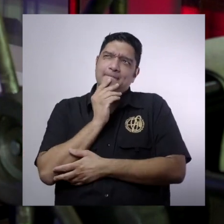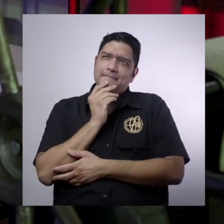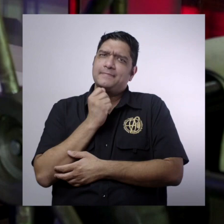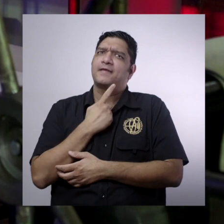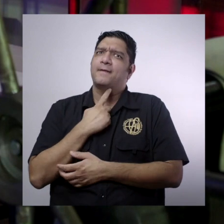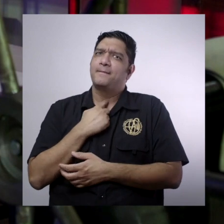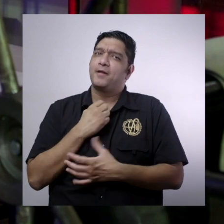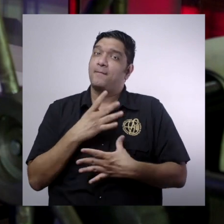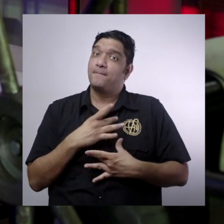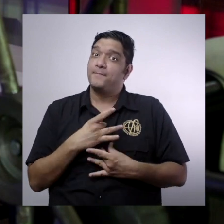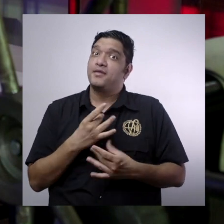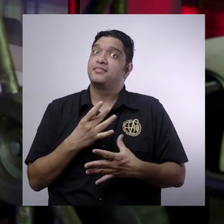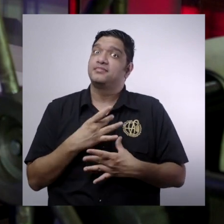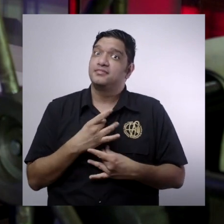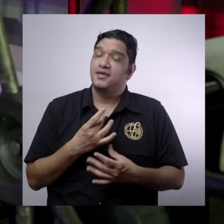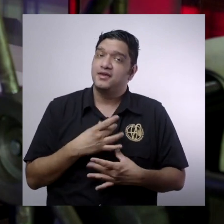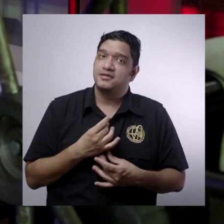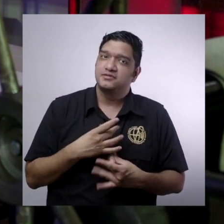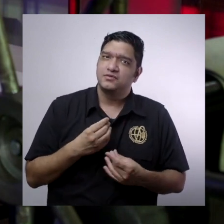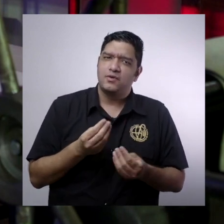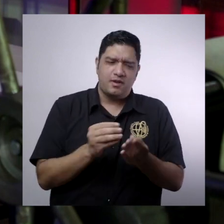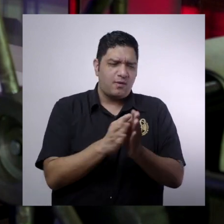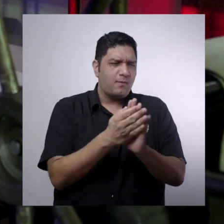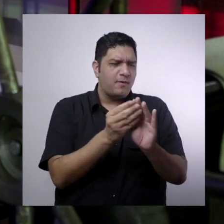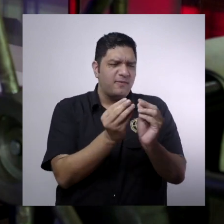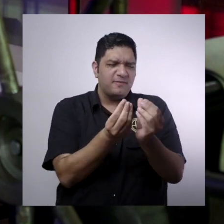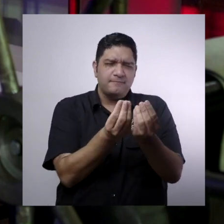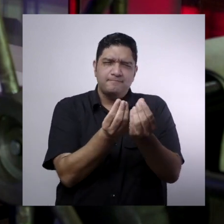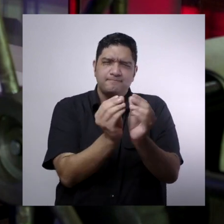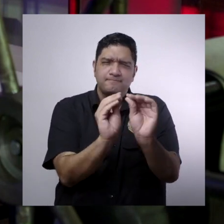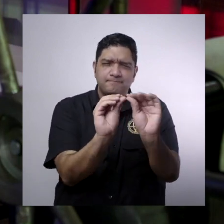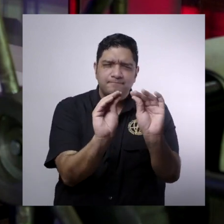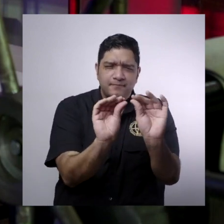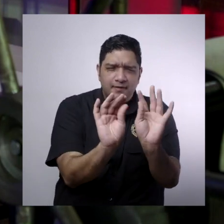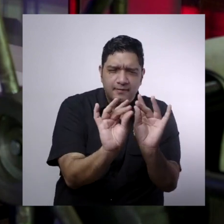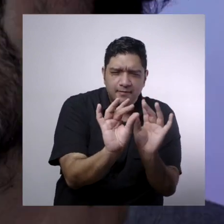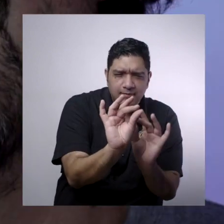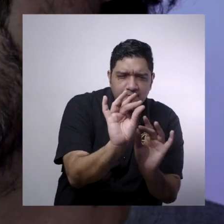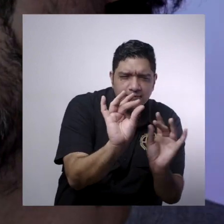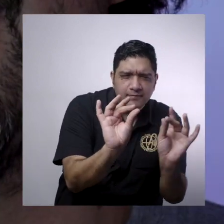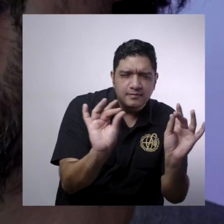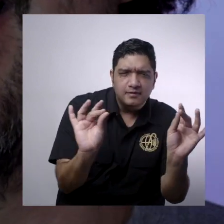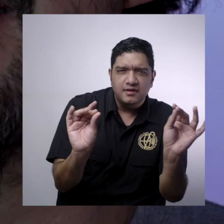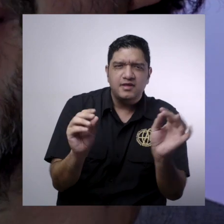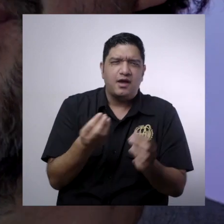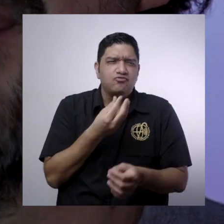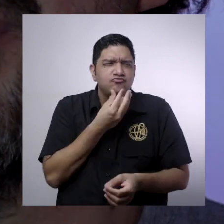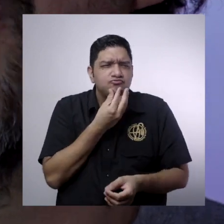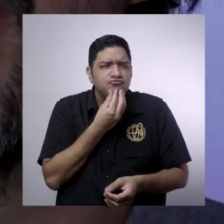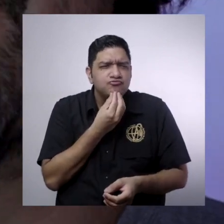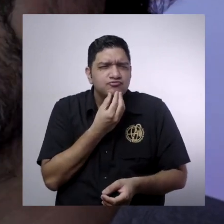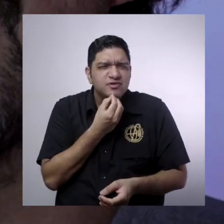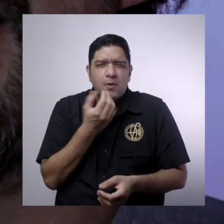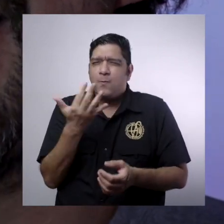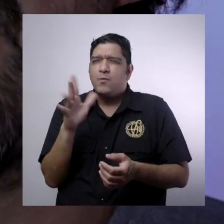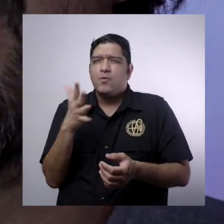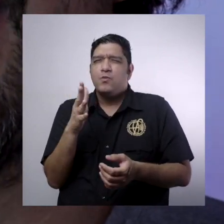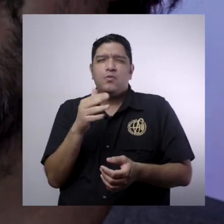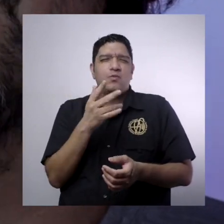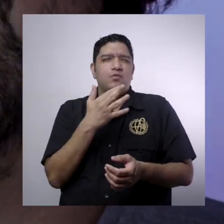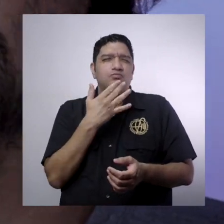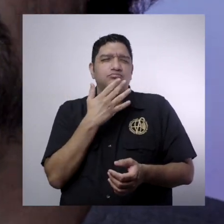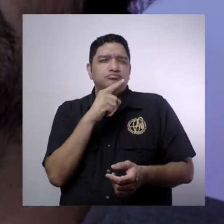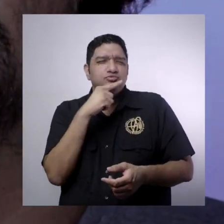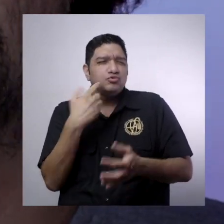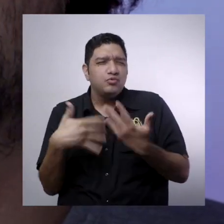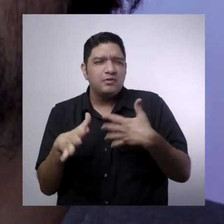texturas que producía el hierro oxidado. Y ese fue el punto de partida para